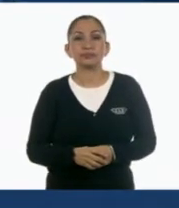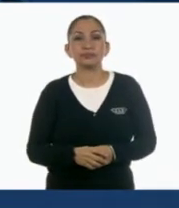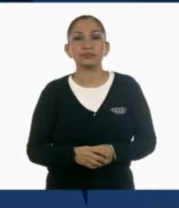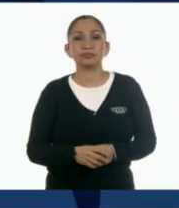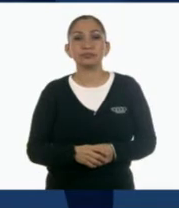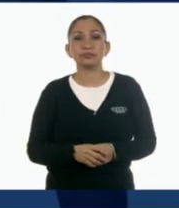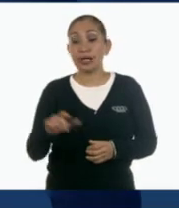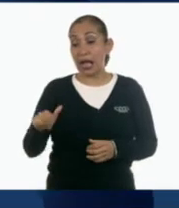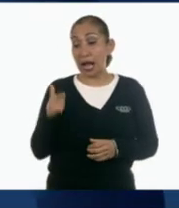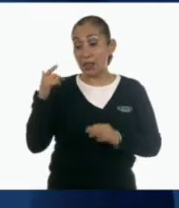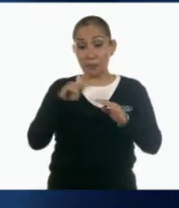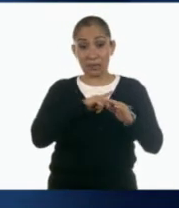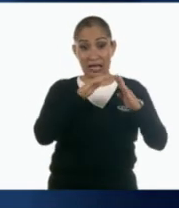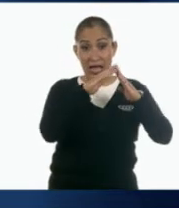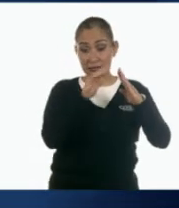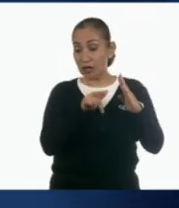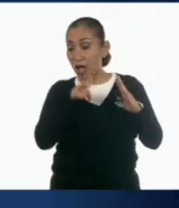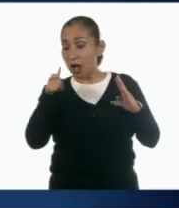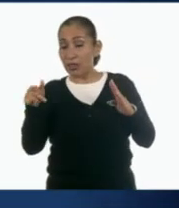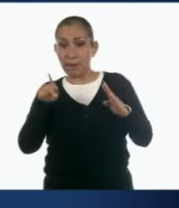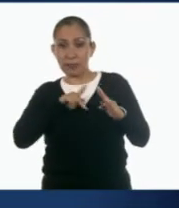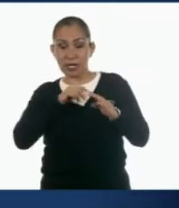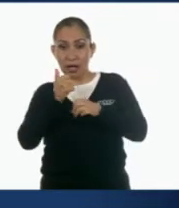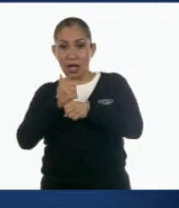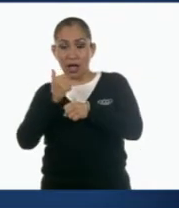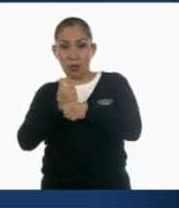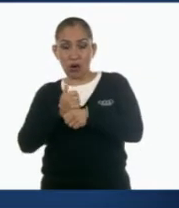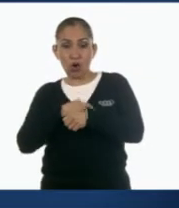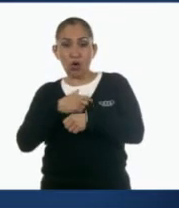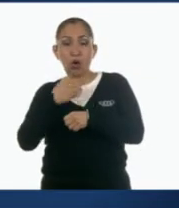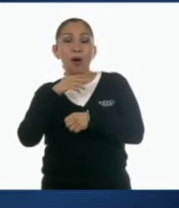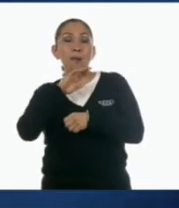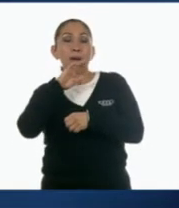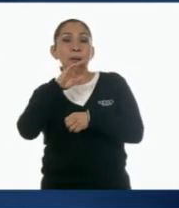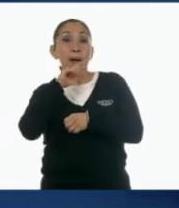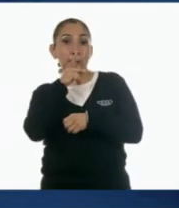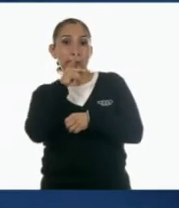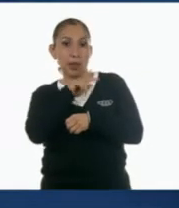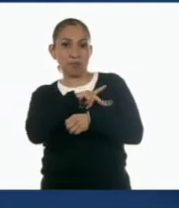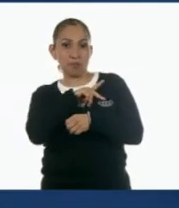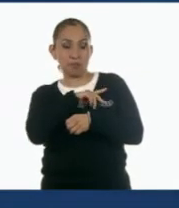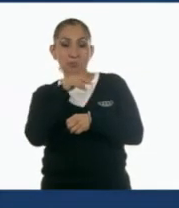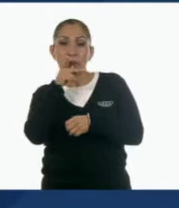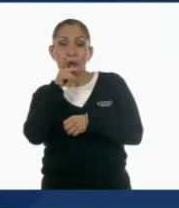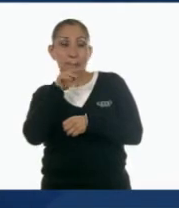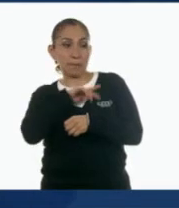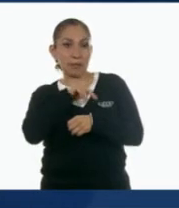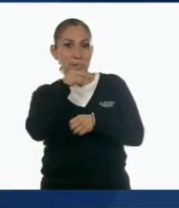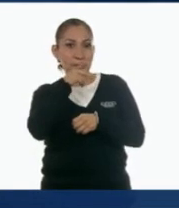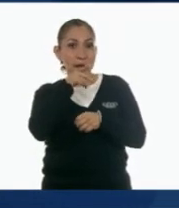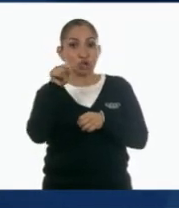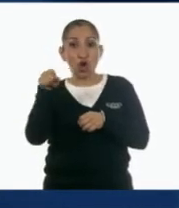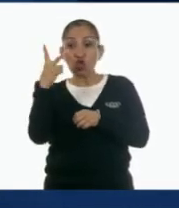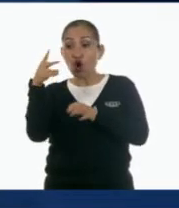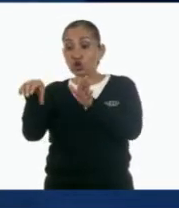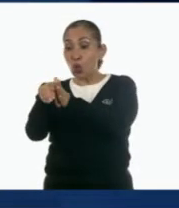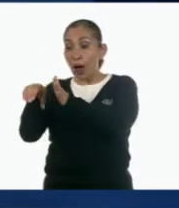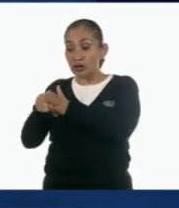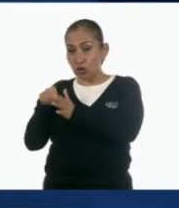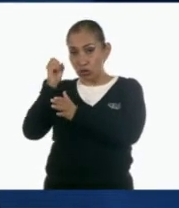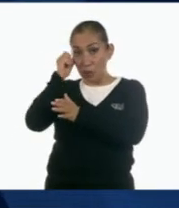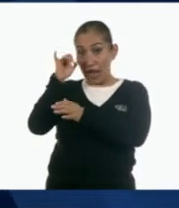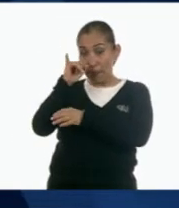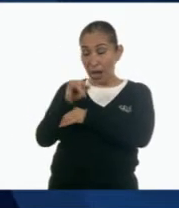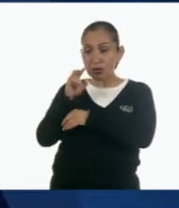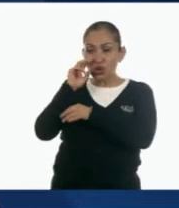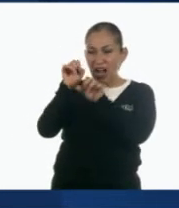Al lado de nuestra casa se encontraba la de mi abuelo paterno. En ella había 2 cuartos que nunca he olvidado. Una